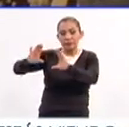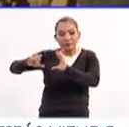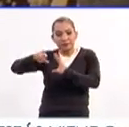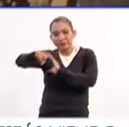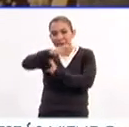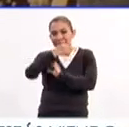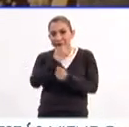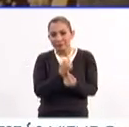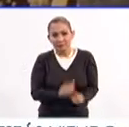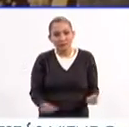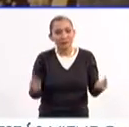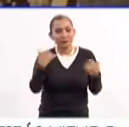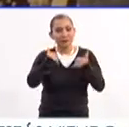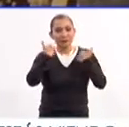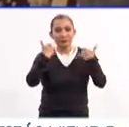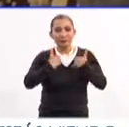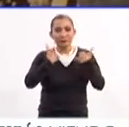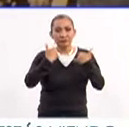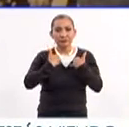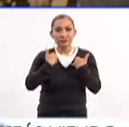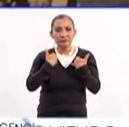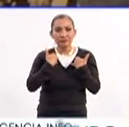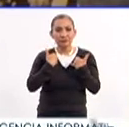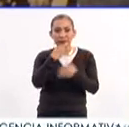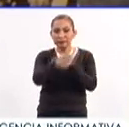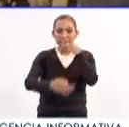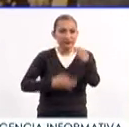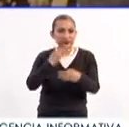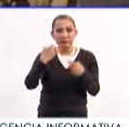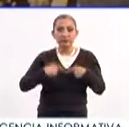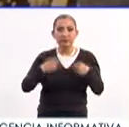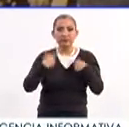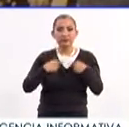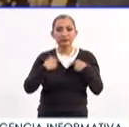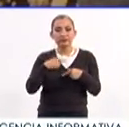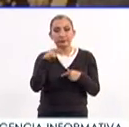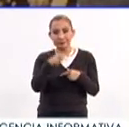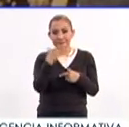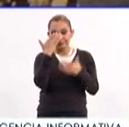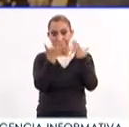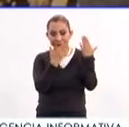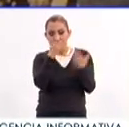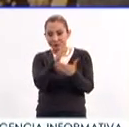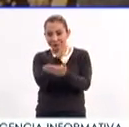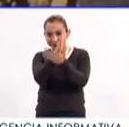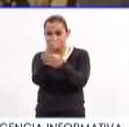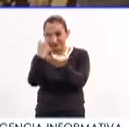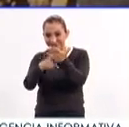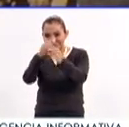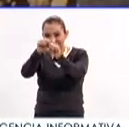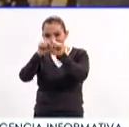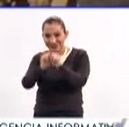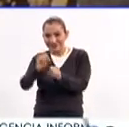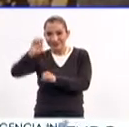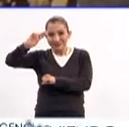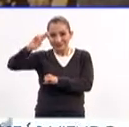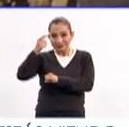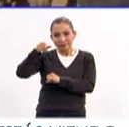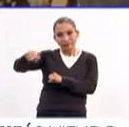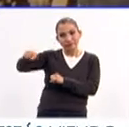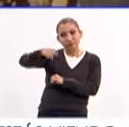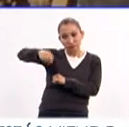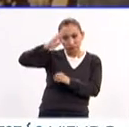los niños, a los jóvenes, a todas las personas que estudian en un aula universitaria también,